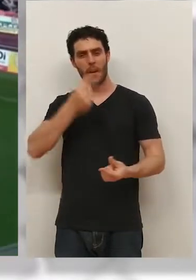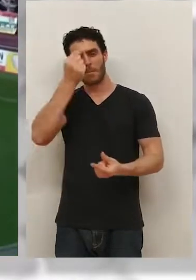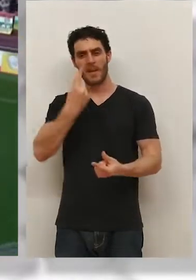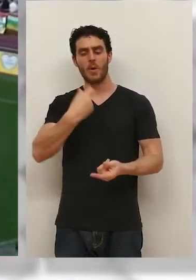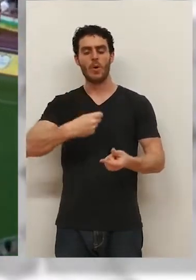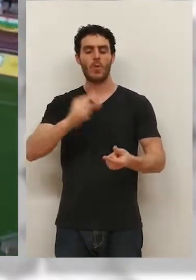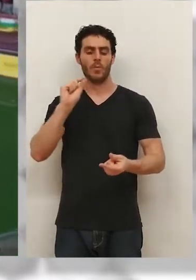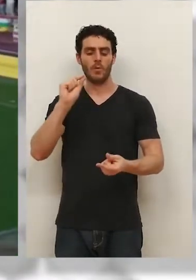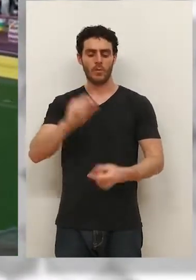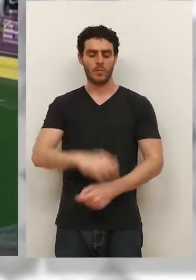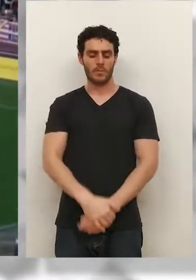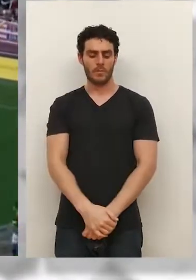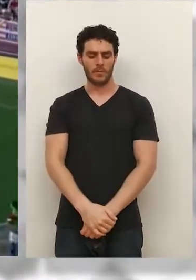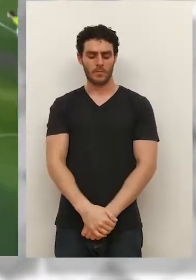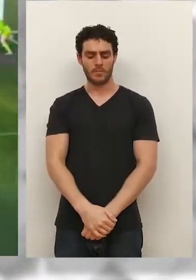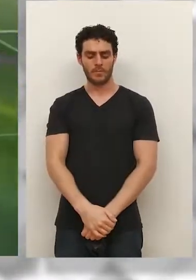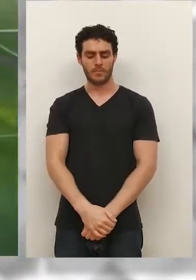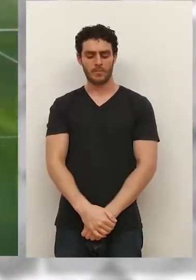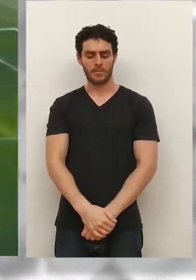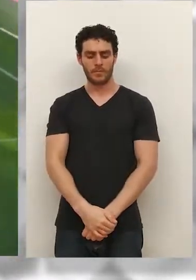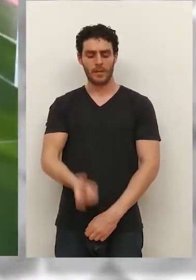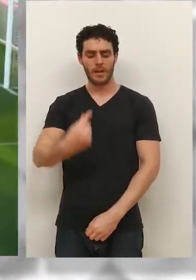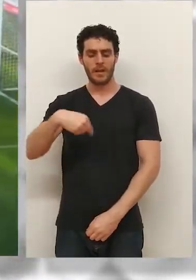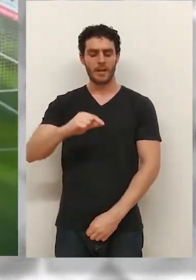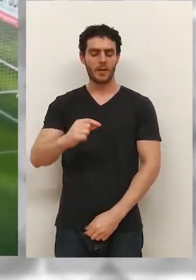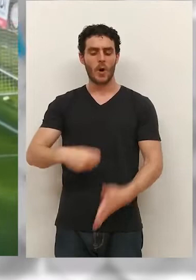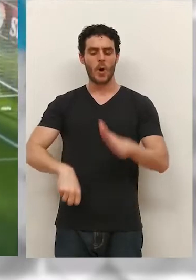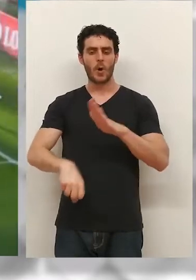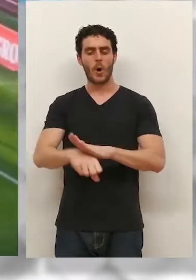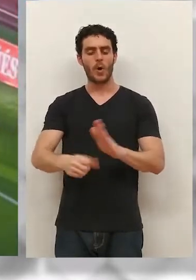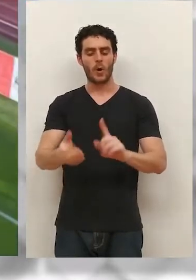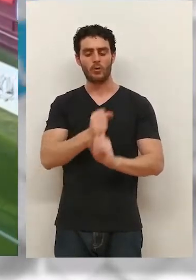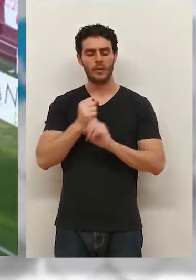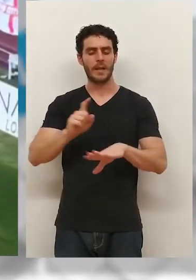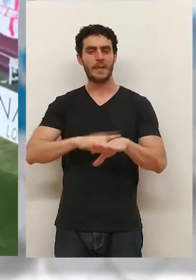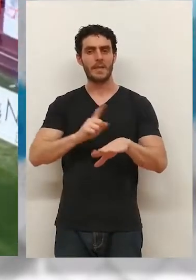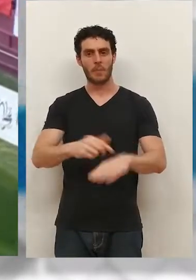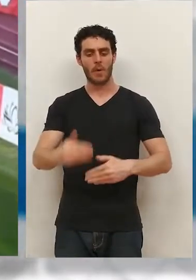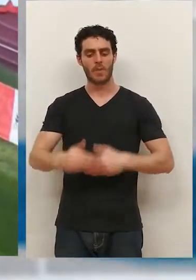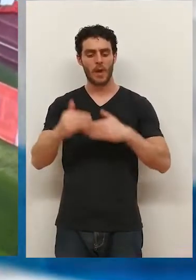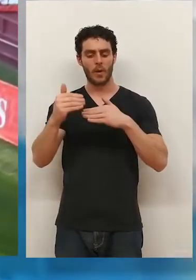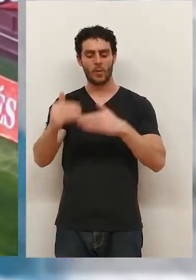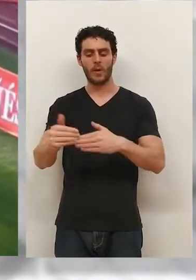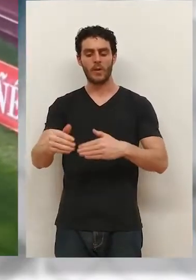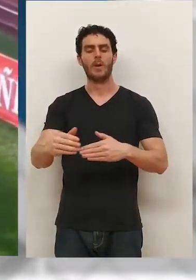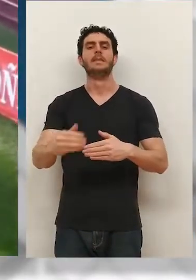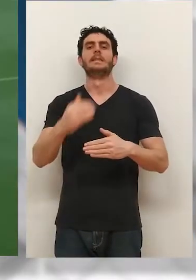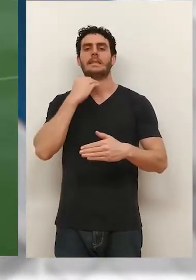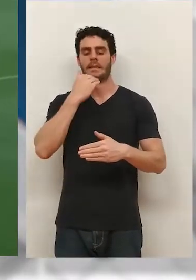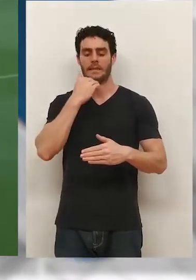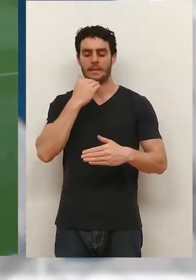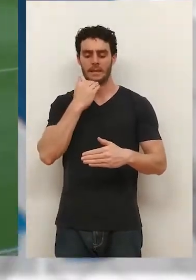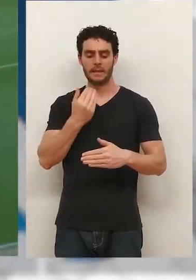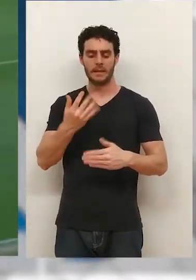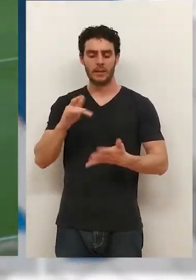Unión. En el minuto 72, Guarrochena asistió a Duba, quien anotó su segundo tanto y abrió de nuevo el partido con 20 minutos por delante. Los